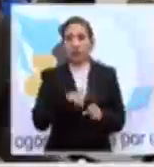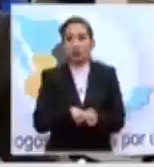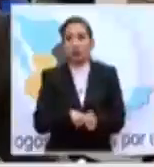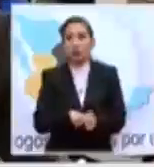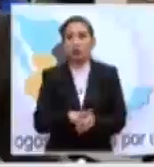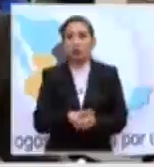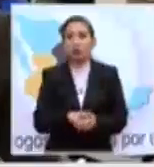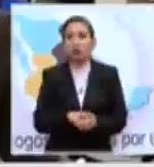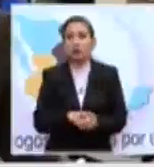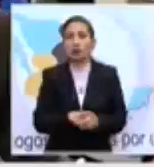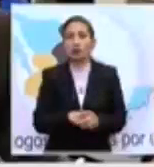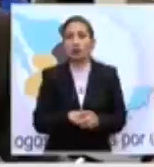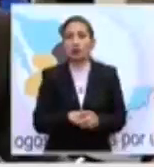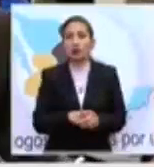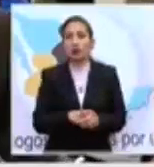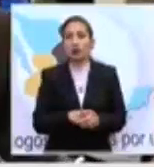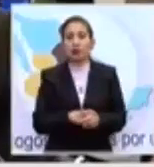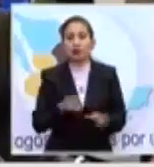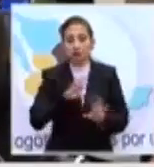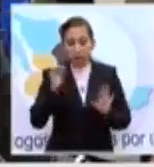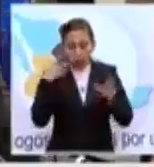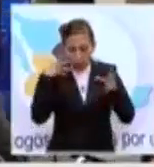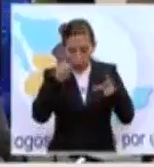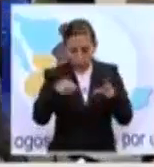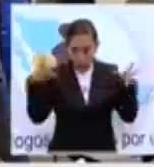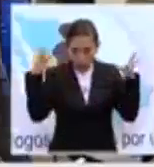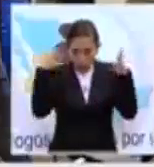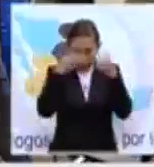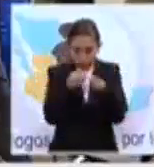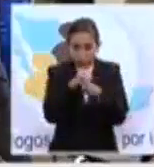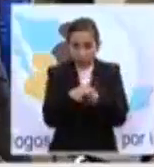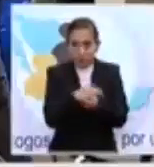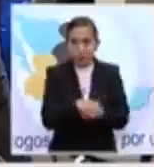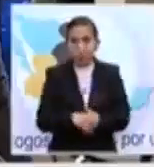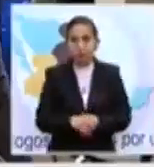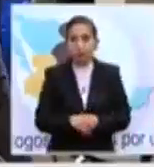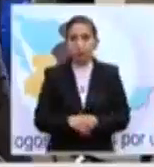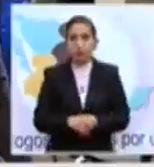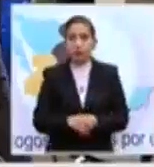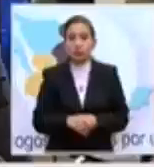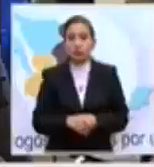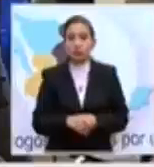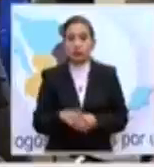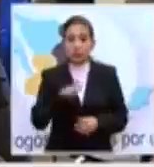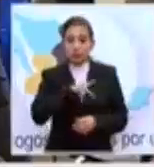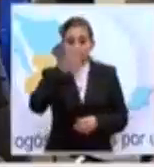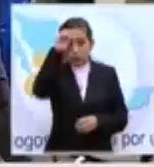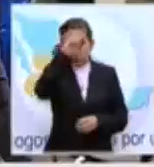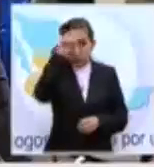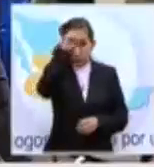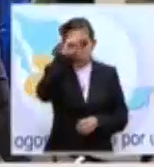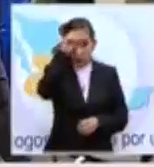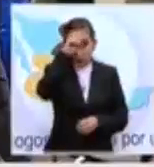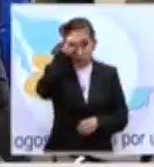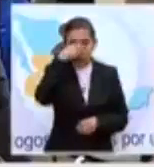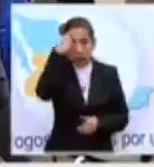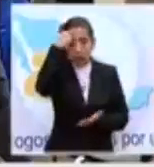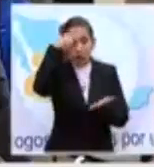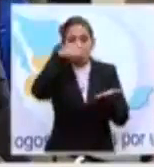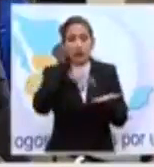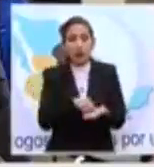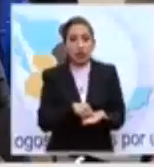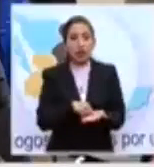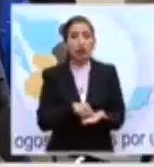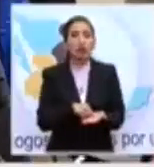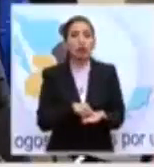Pero bueno, estando ya inmerso en este formato, en mi opinión, me parece que también tiene